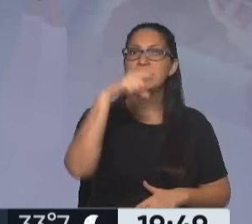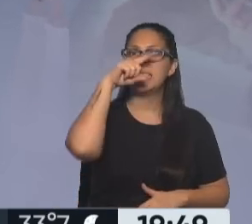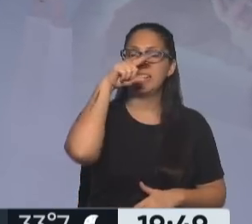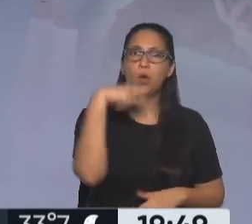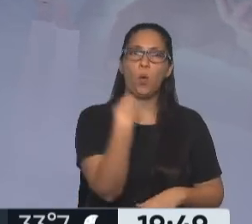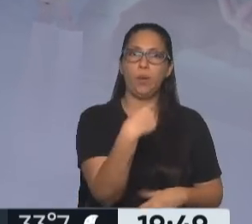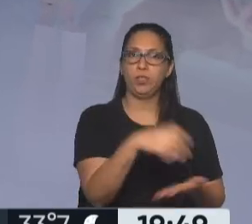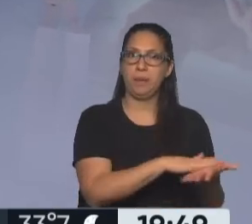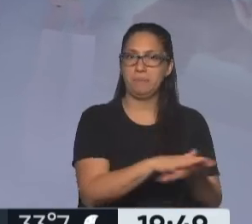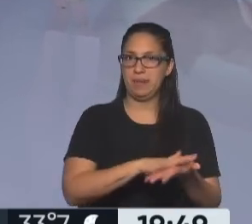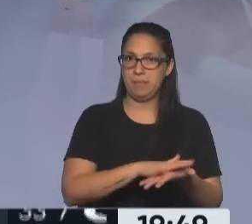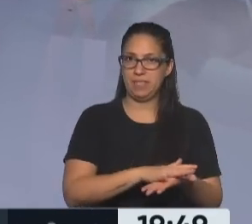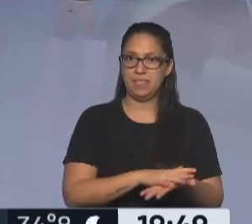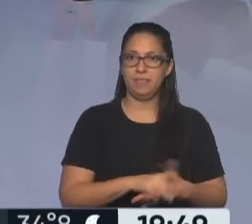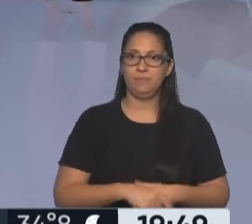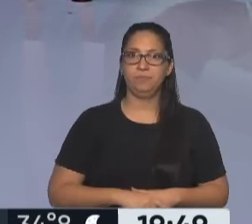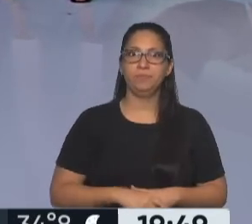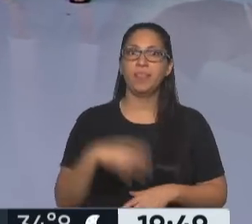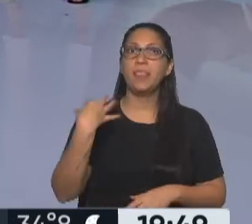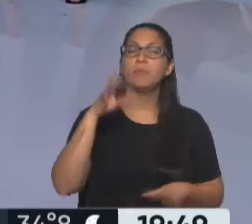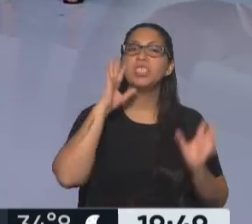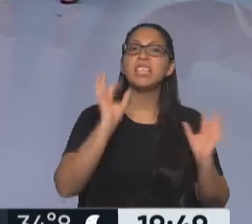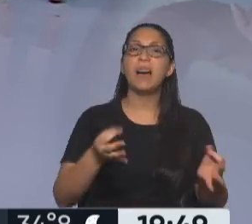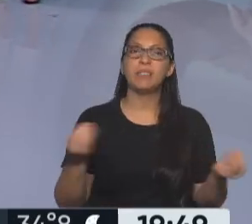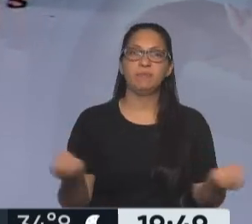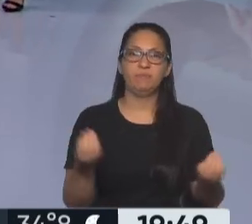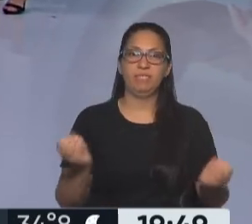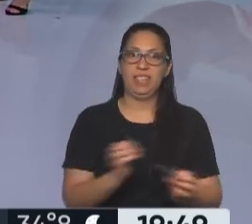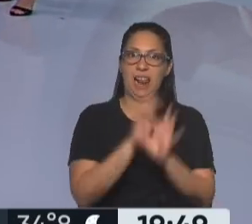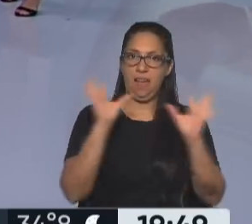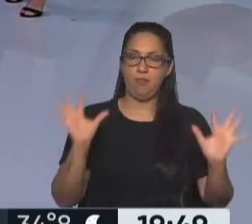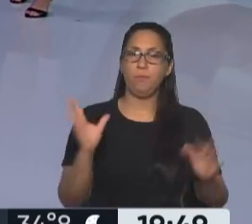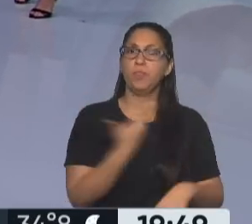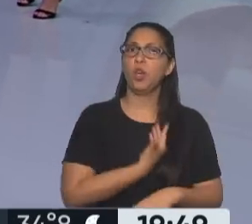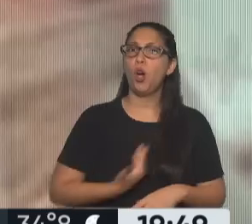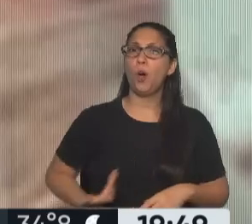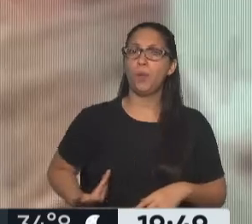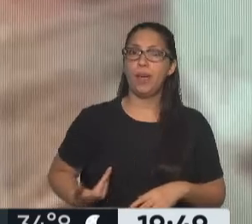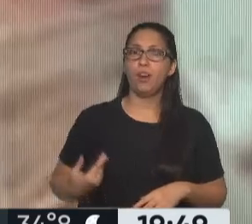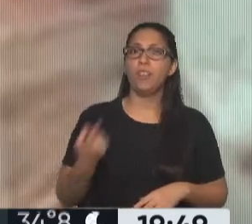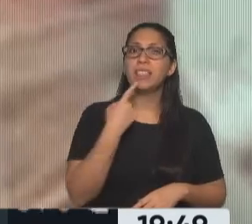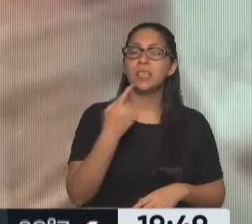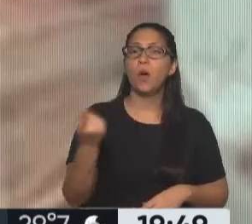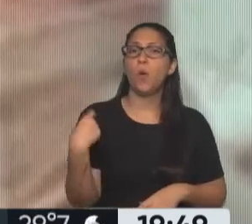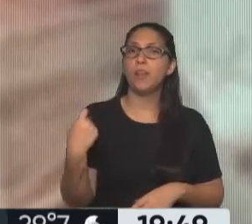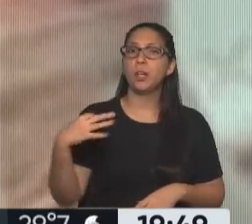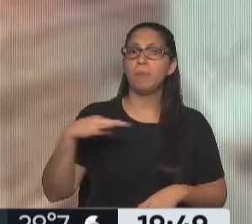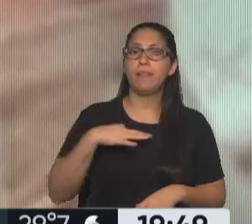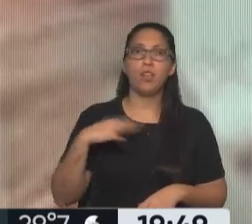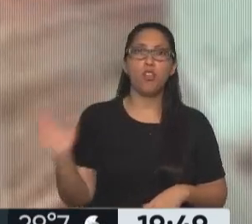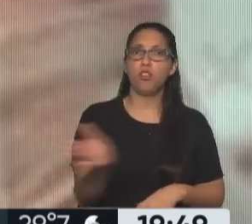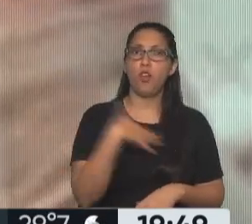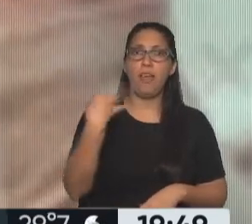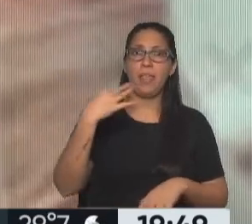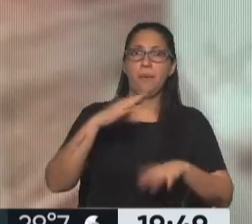67 jubilaciones mínimas. Tenemos que tener en cuenta que para el gobierno las jubilaciones de privilegio tendrían que desaparecer,